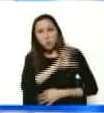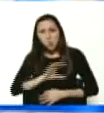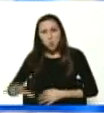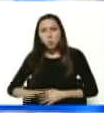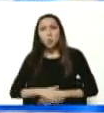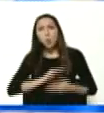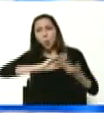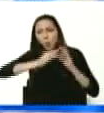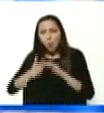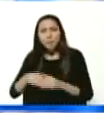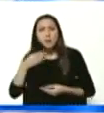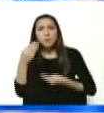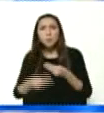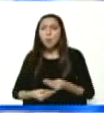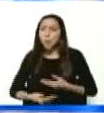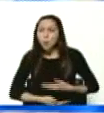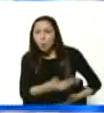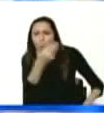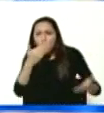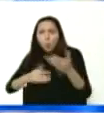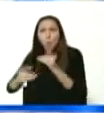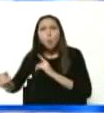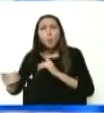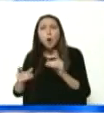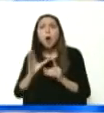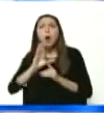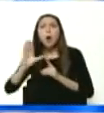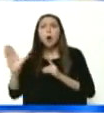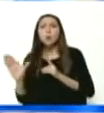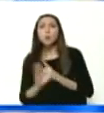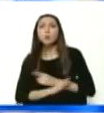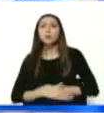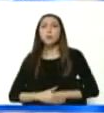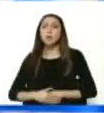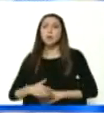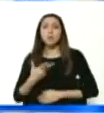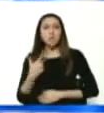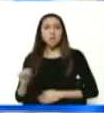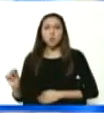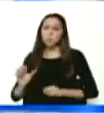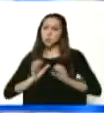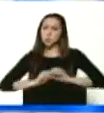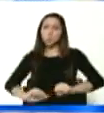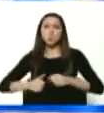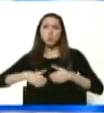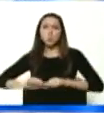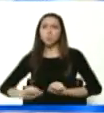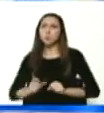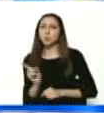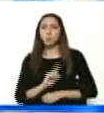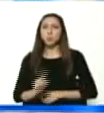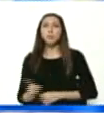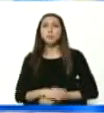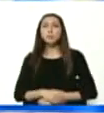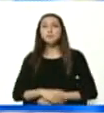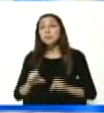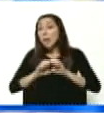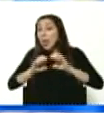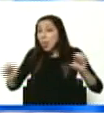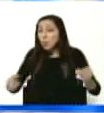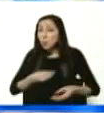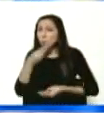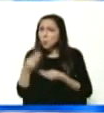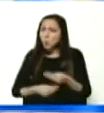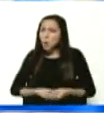animadas por la cooperación y el diálogo cultural, en lugar del sometimiento, el exterminio o la dominación. La educación,